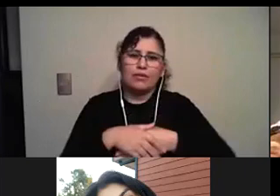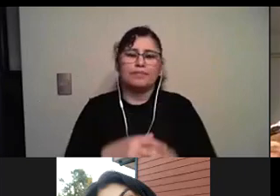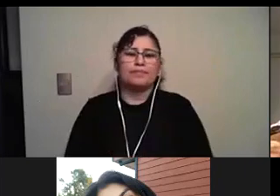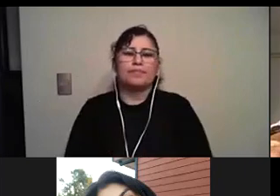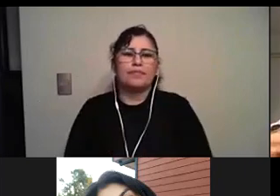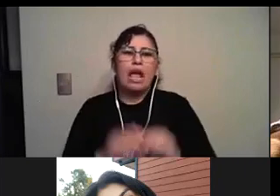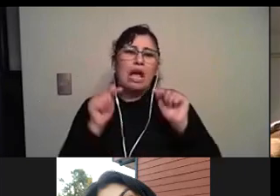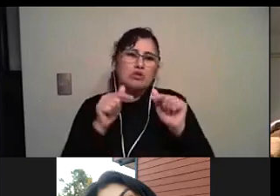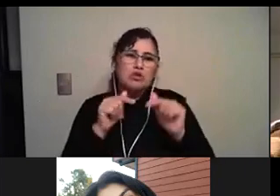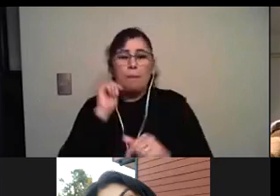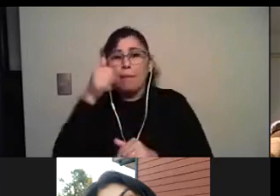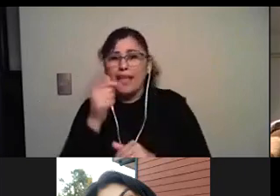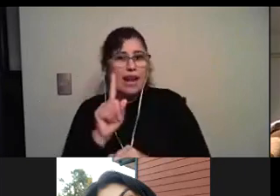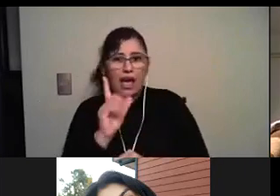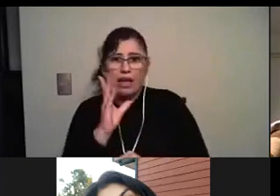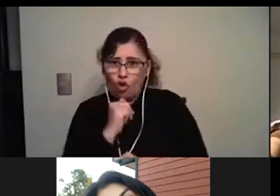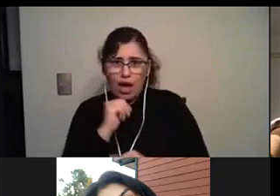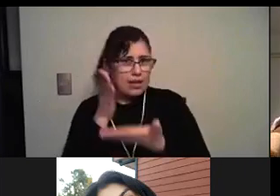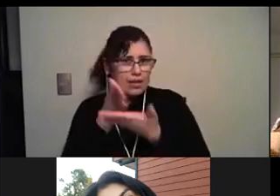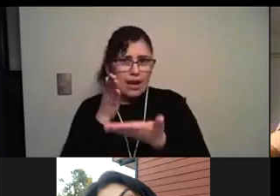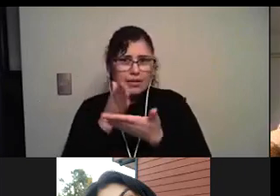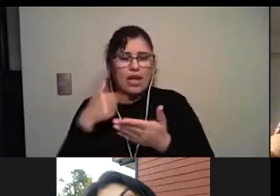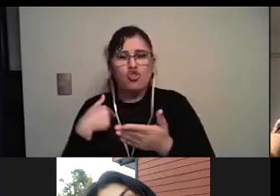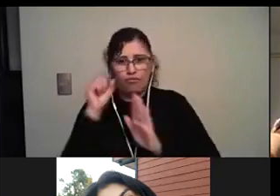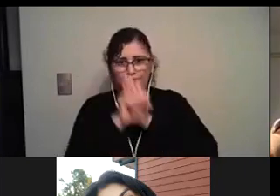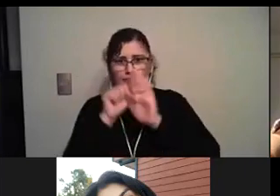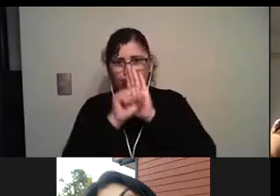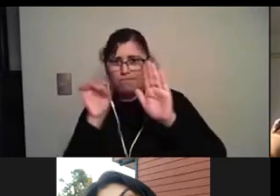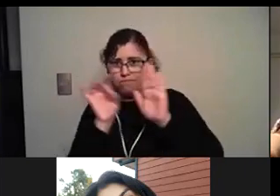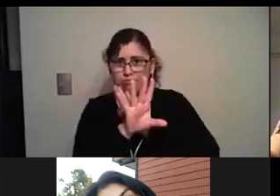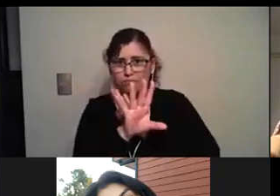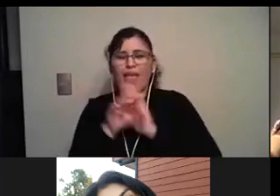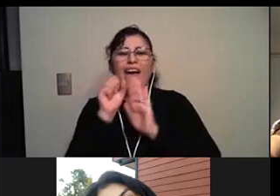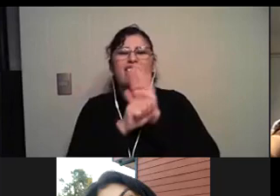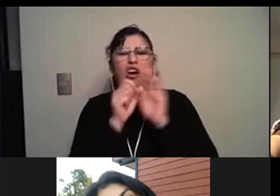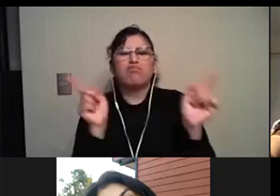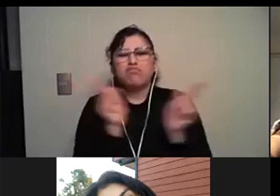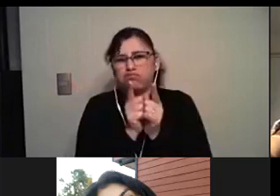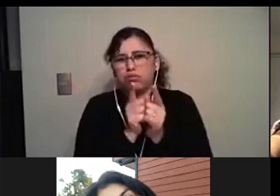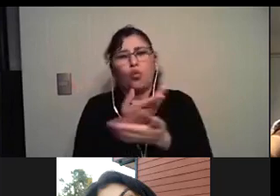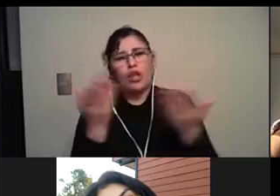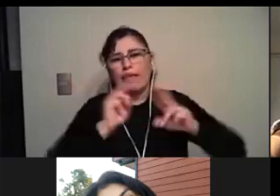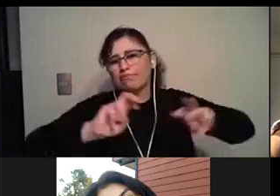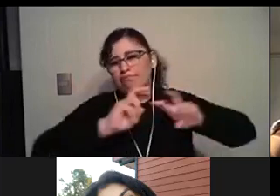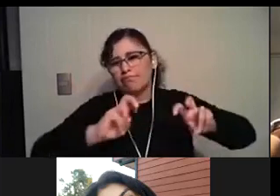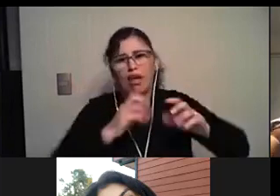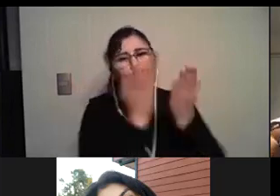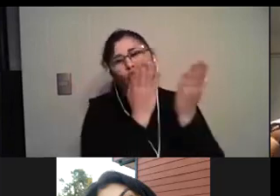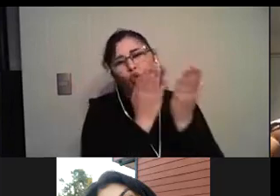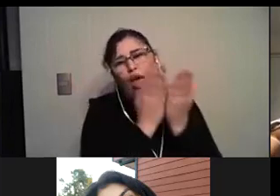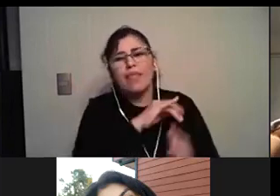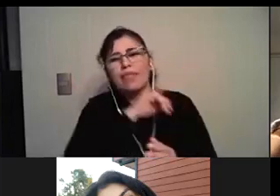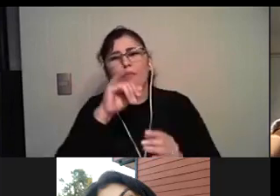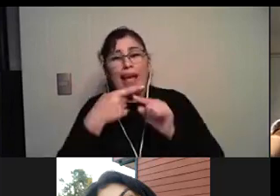Y eso, pues mañana no vamos a tener clase, yo les voy a enviar un video cortito para que lo estudien y eso lo vamos a revisar la